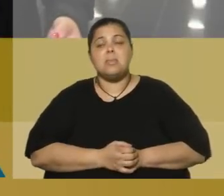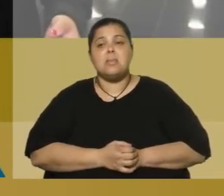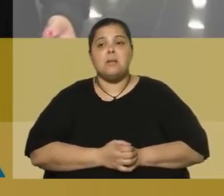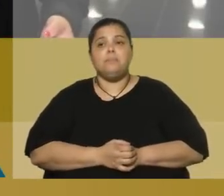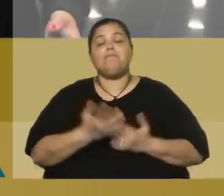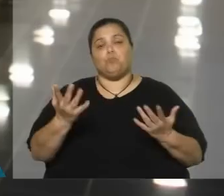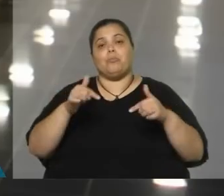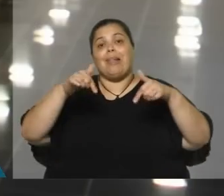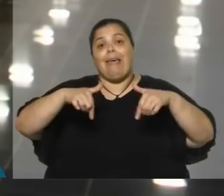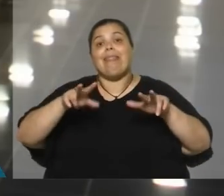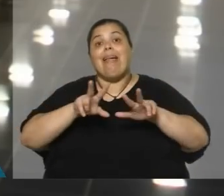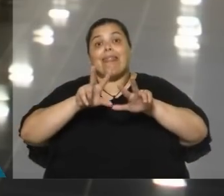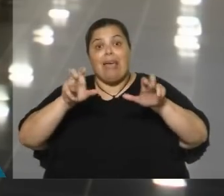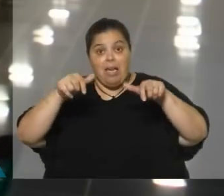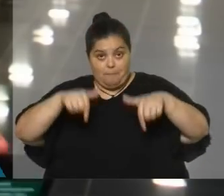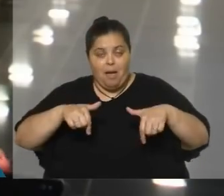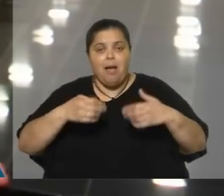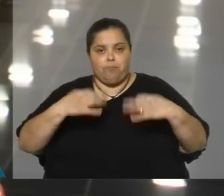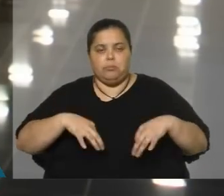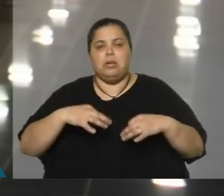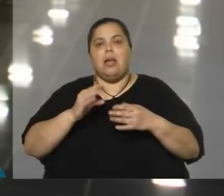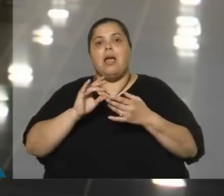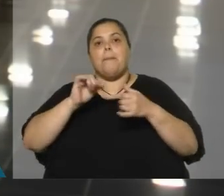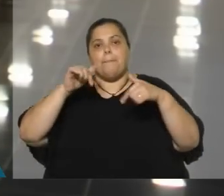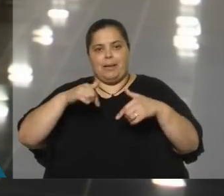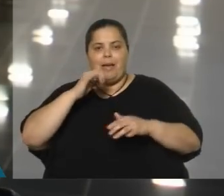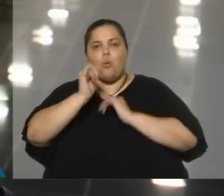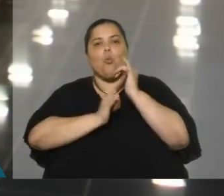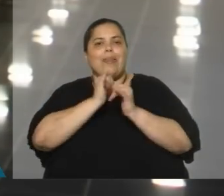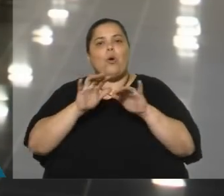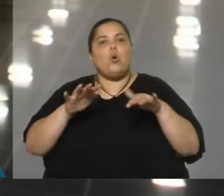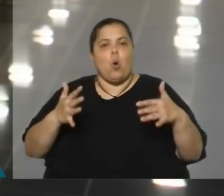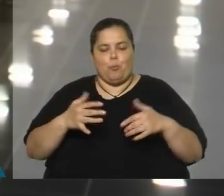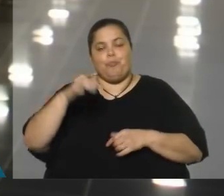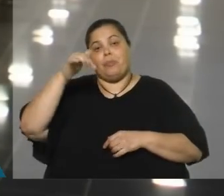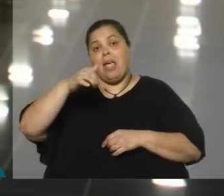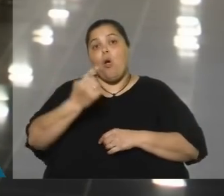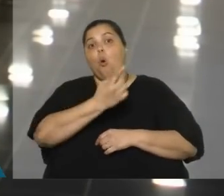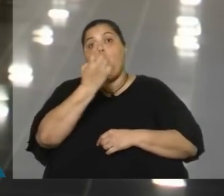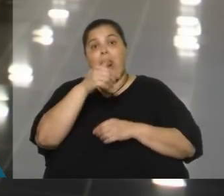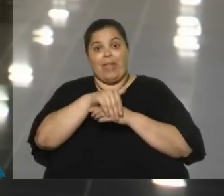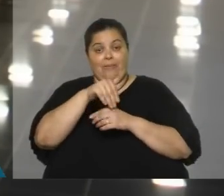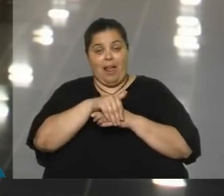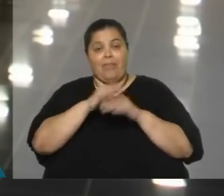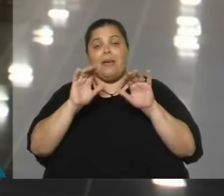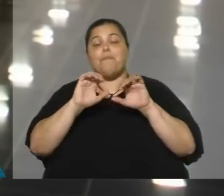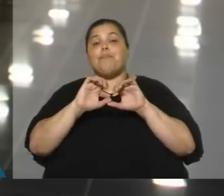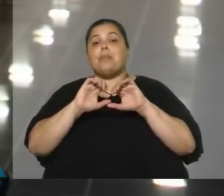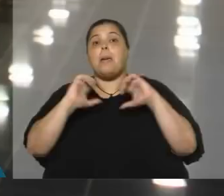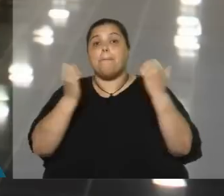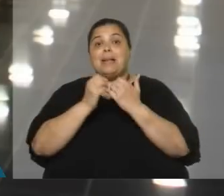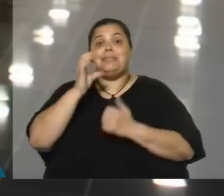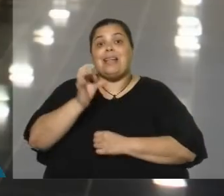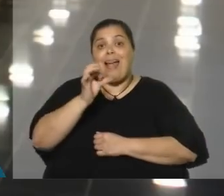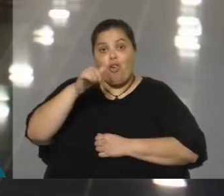Este tema tomó estado parlamentario. Las cosas sucedieron de la siguiente manera. A la 1 de la tarde, la bancada de senadores del Frente Amplio se